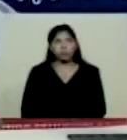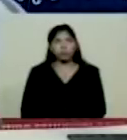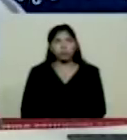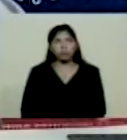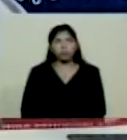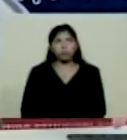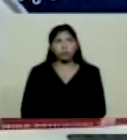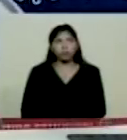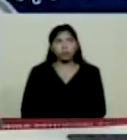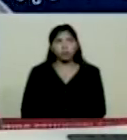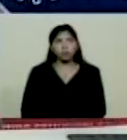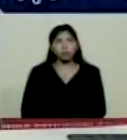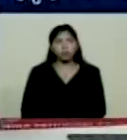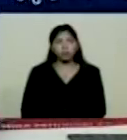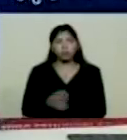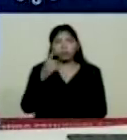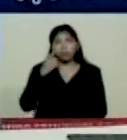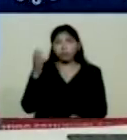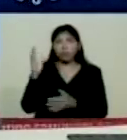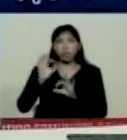De esto no eran los medios internacionales, miren.